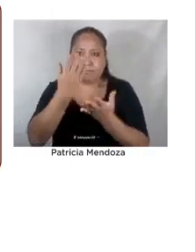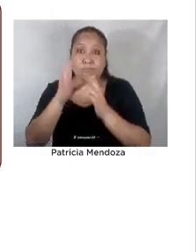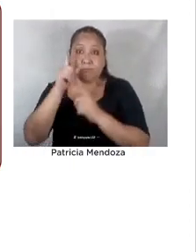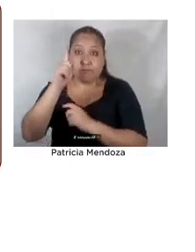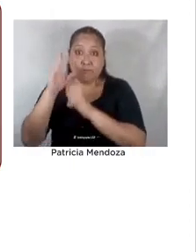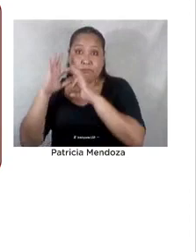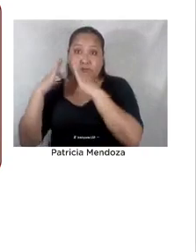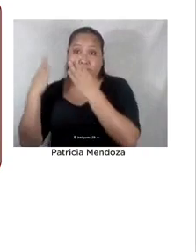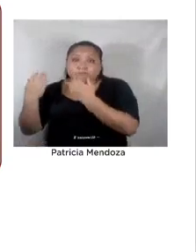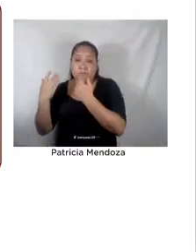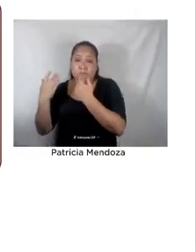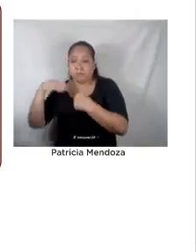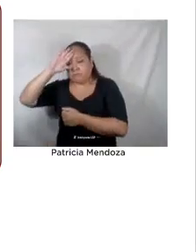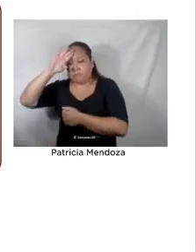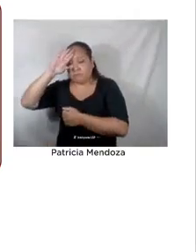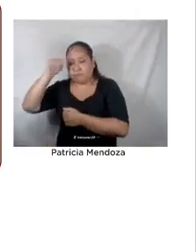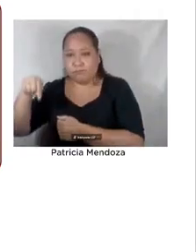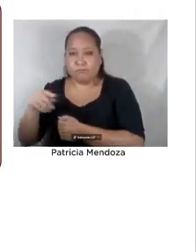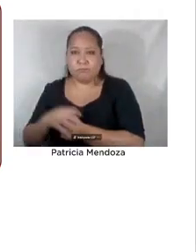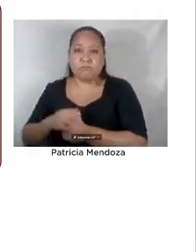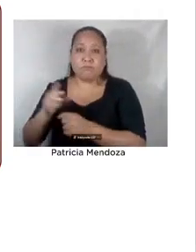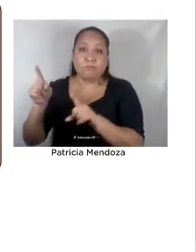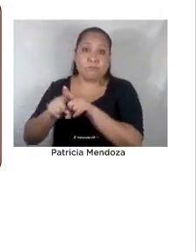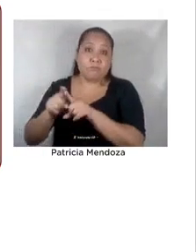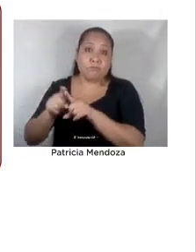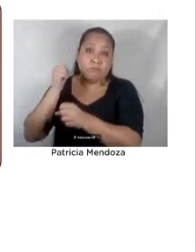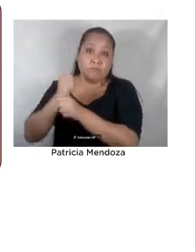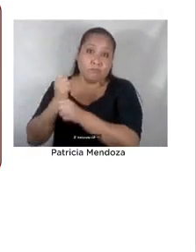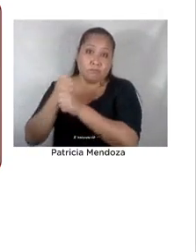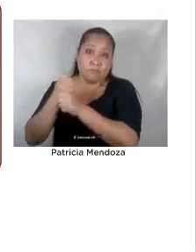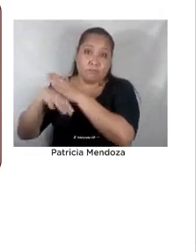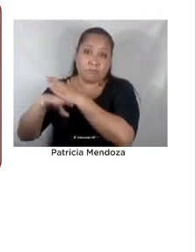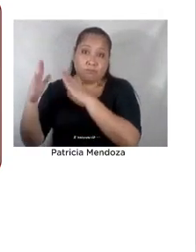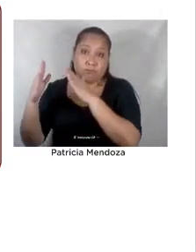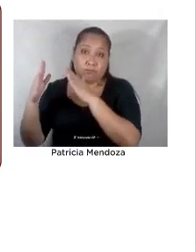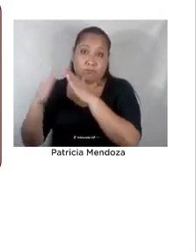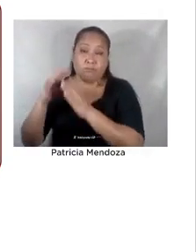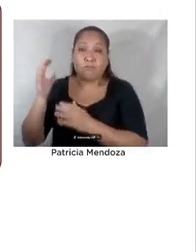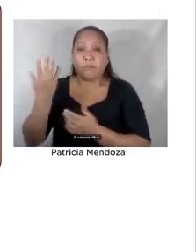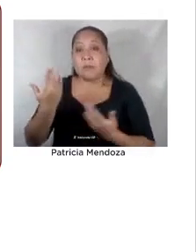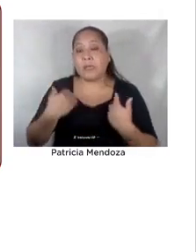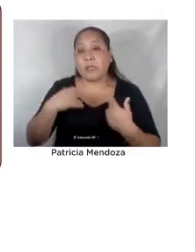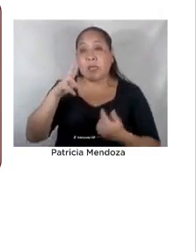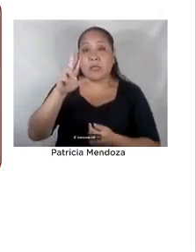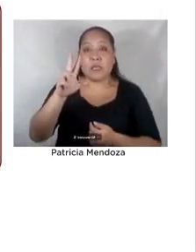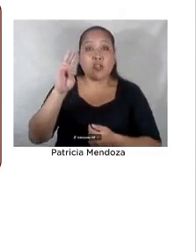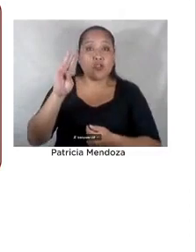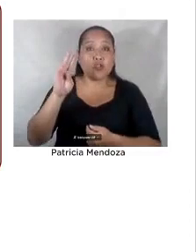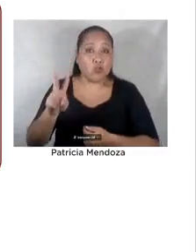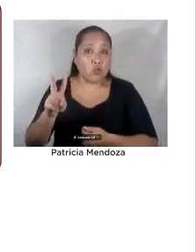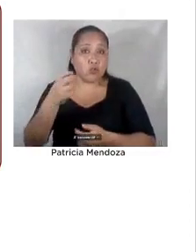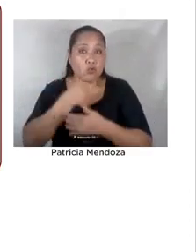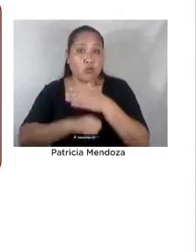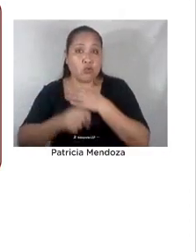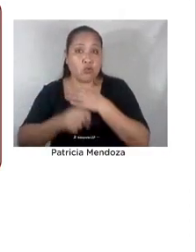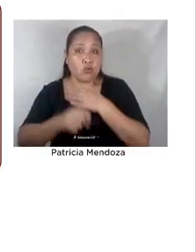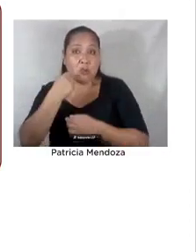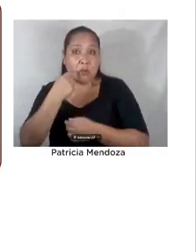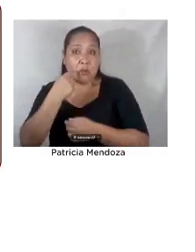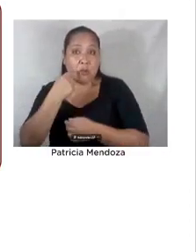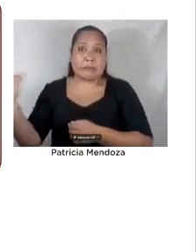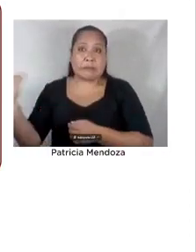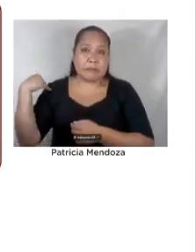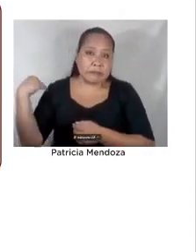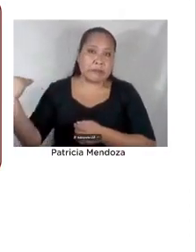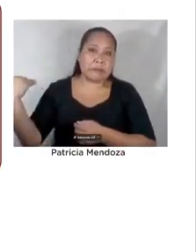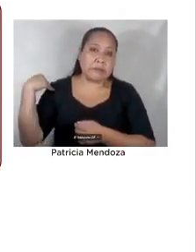enfermo, que además está trabajando en casa y que tiene 3 o 2 hijos o hijas que también están demandando atención,